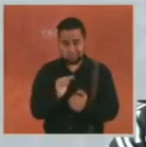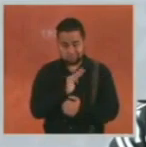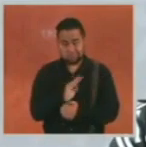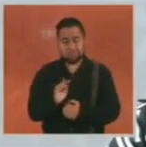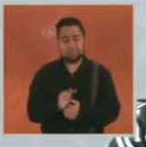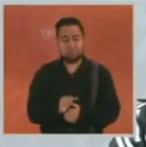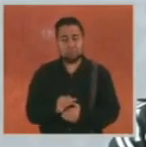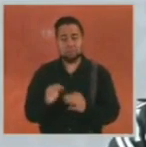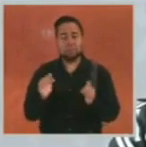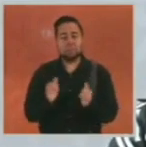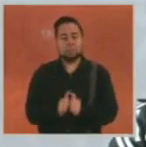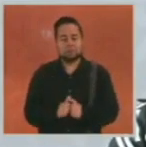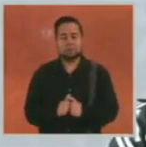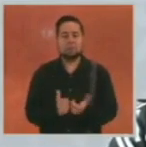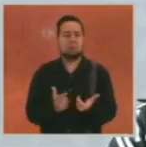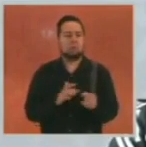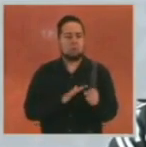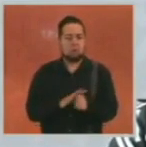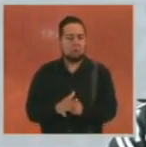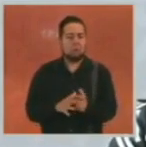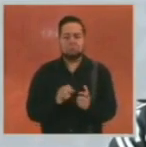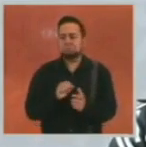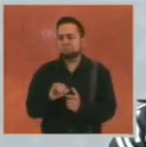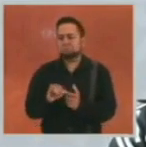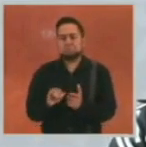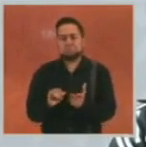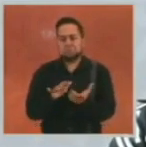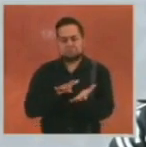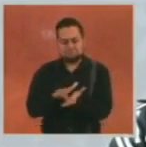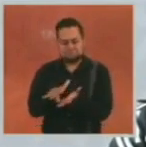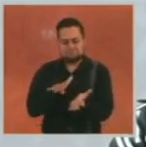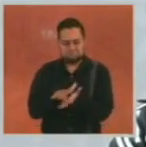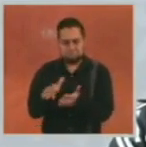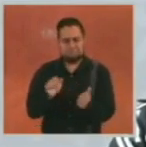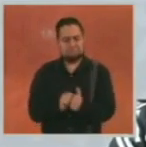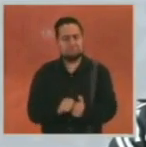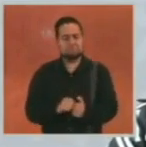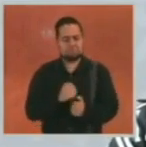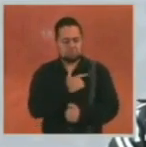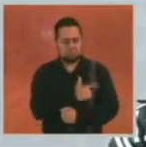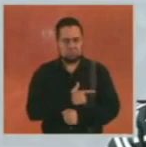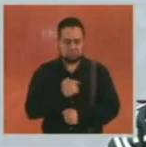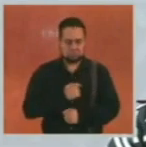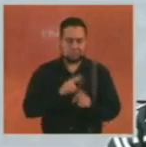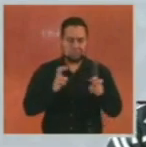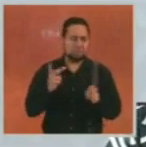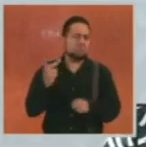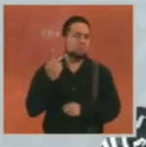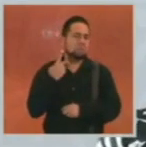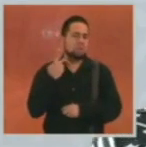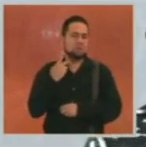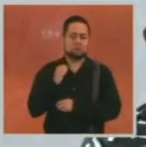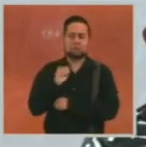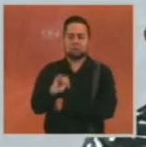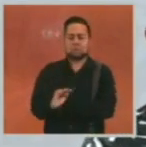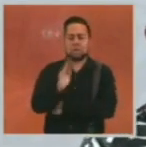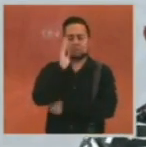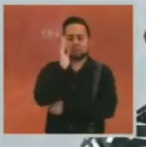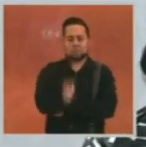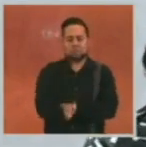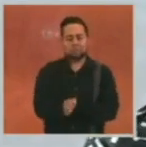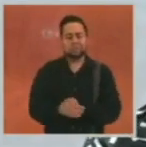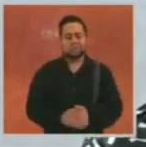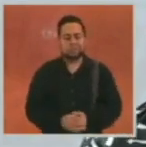con todas las facilidades y yo con toda la voluntad política de no de